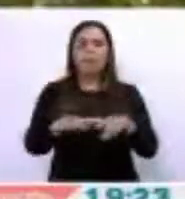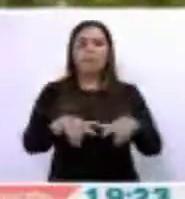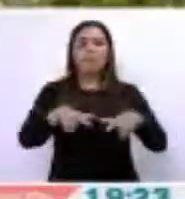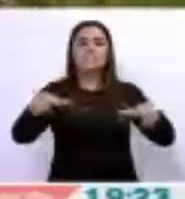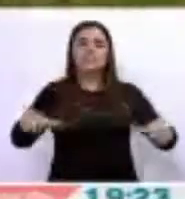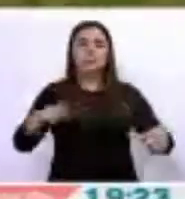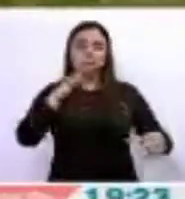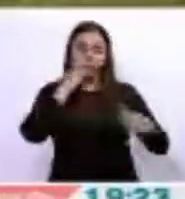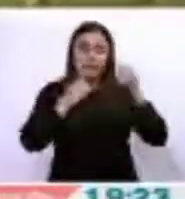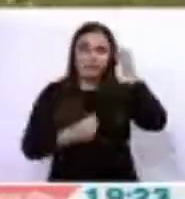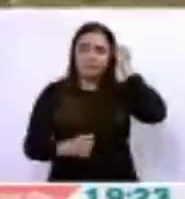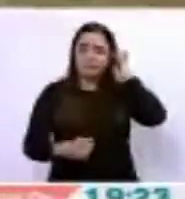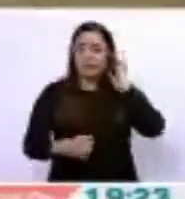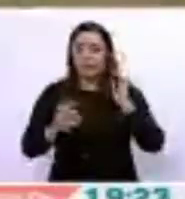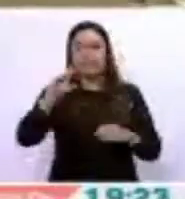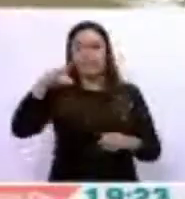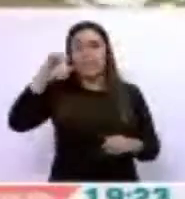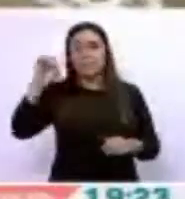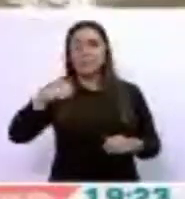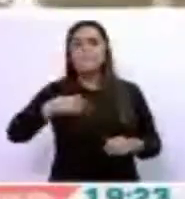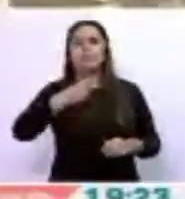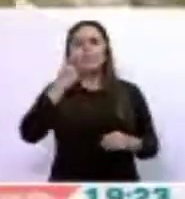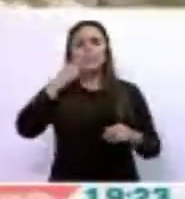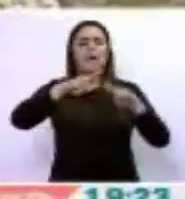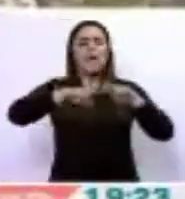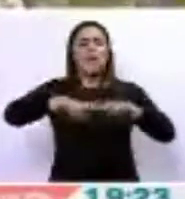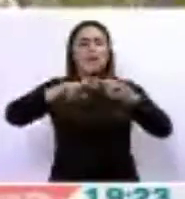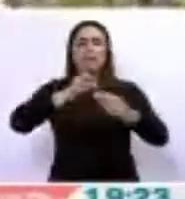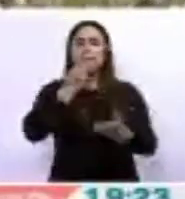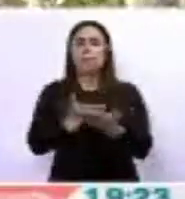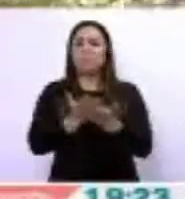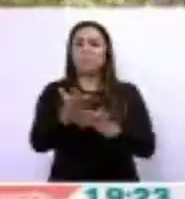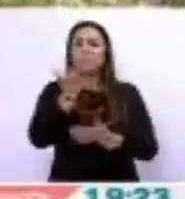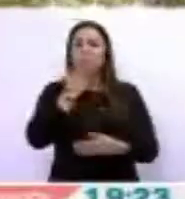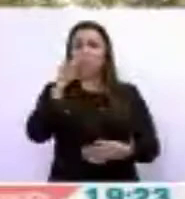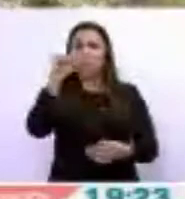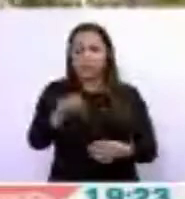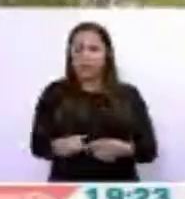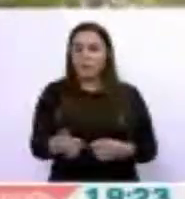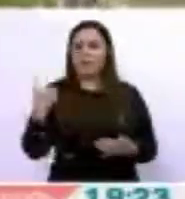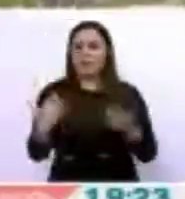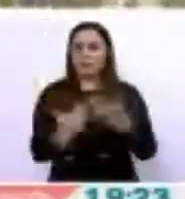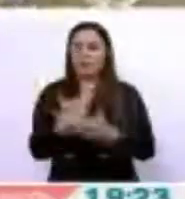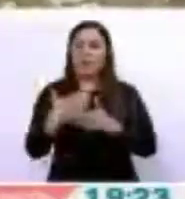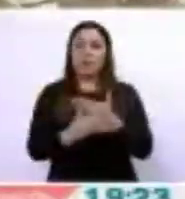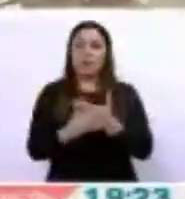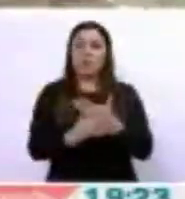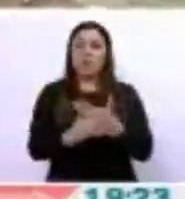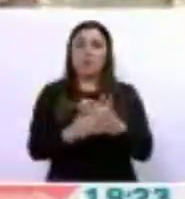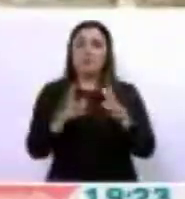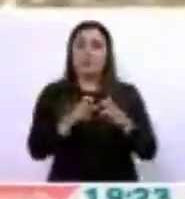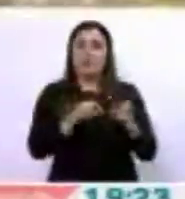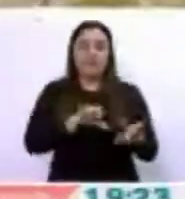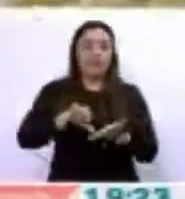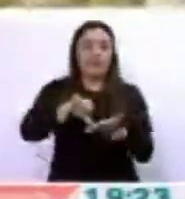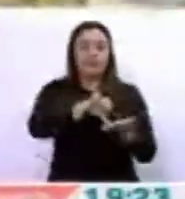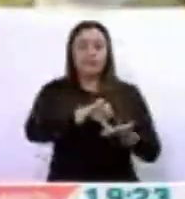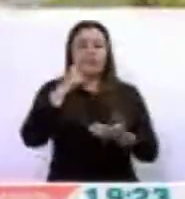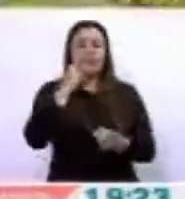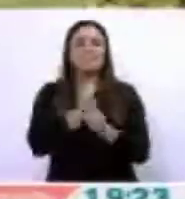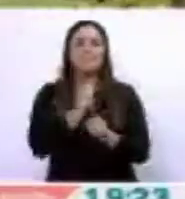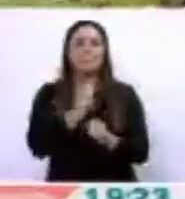de la fruta. Fernando, a mí me gustaría que me dieras una valoración de esa propuesta que hemos conocido hoy, esta misma mañana, por parte del gobierno, de reubicar a estos